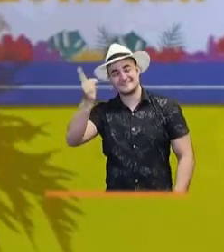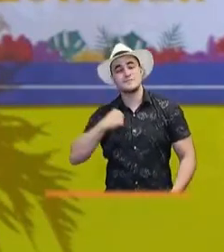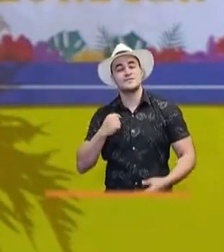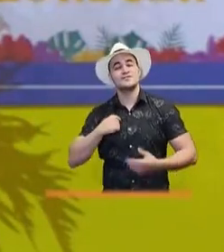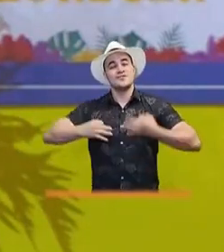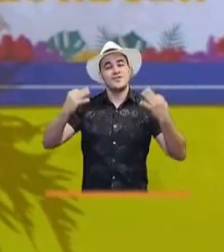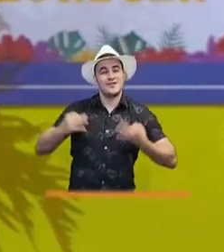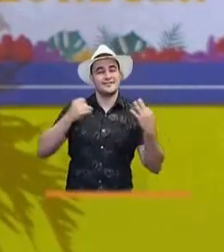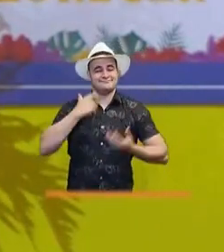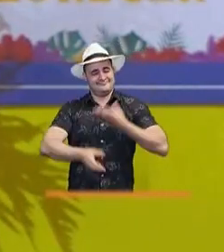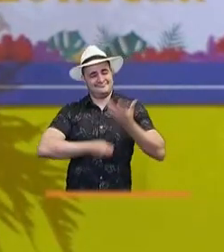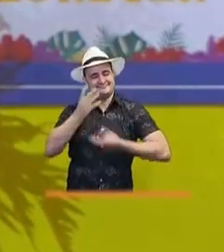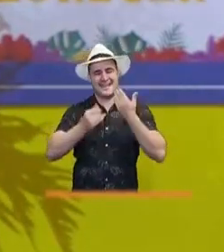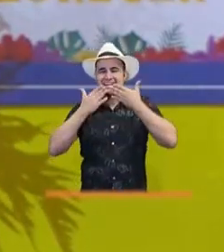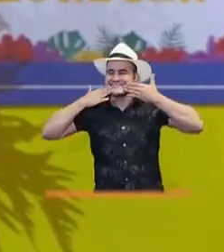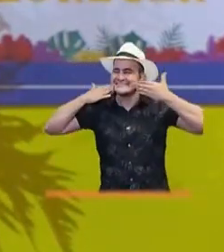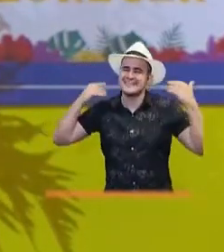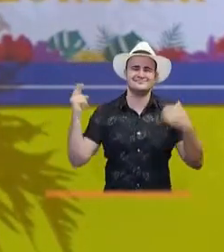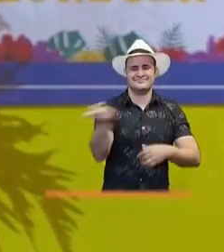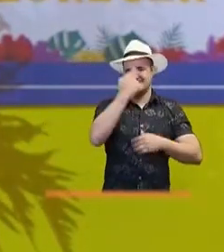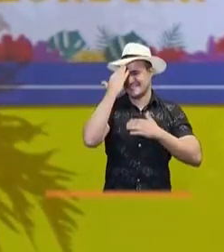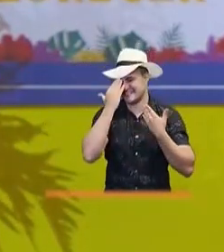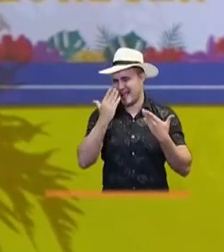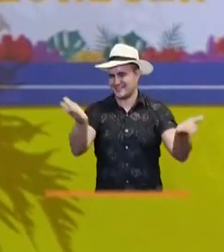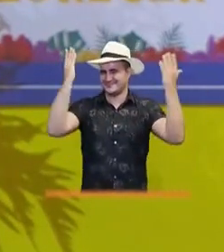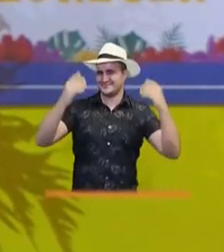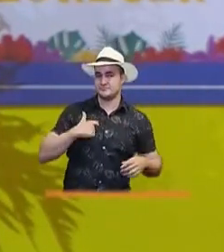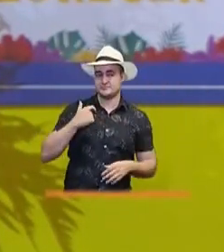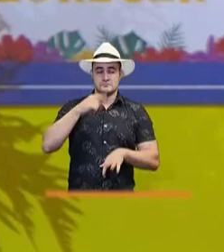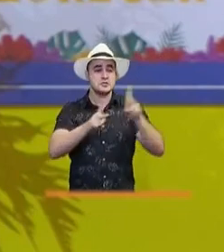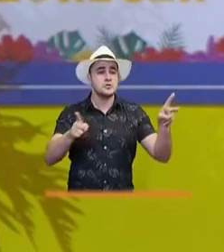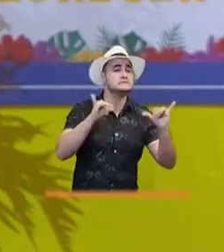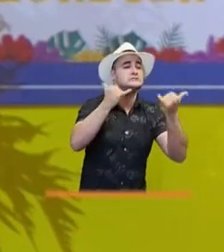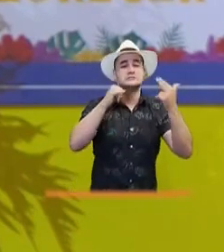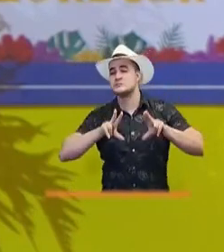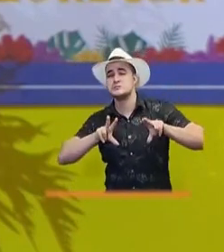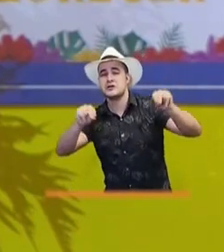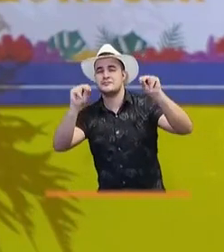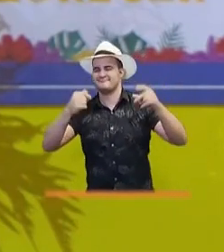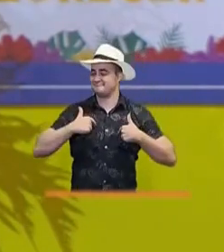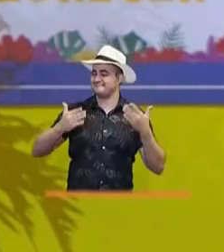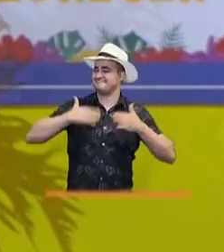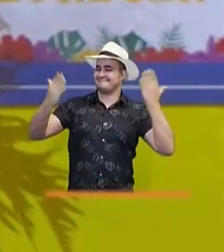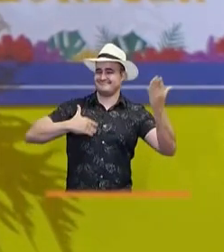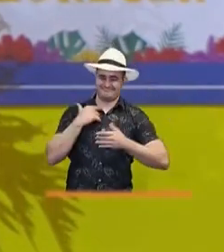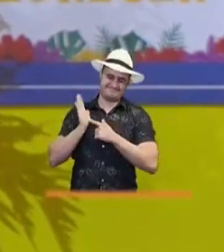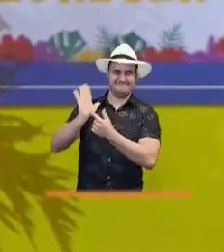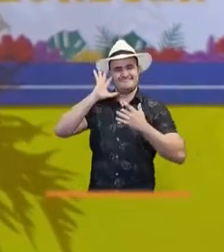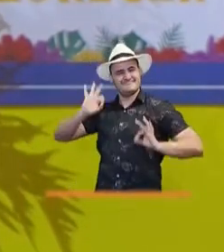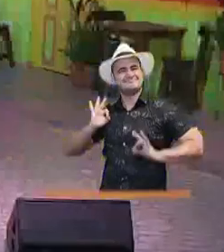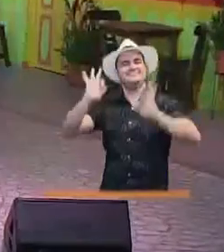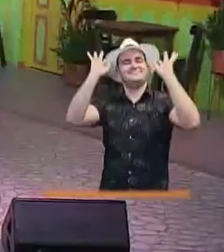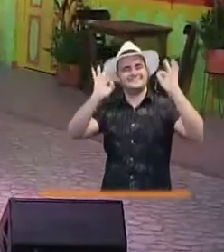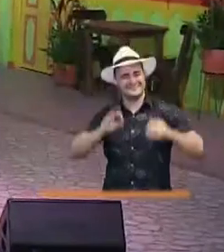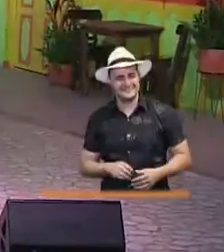porque me sobra carisma. Y aquí con gente o sin gente, mi calidad es la